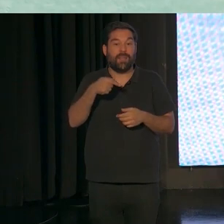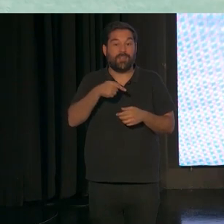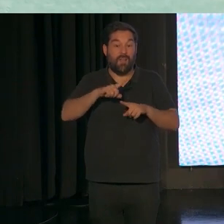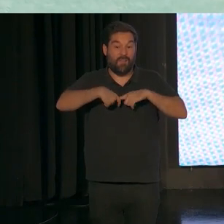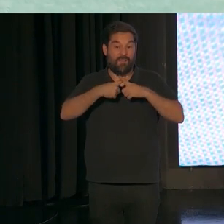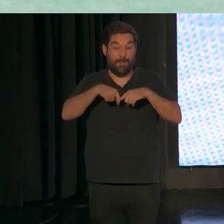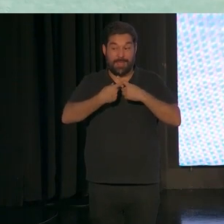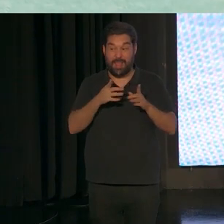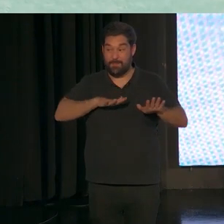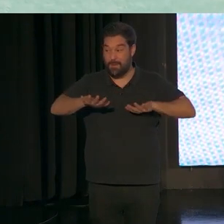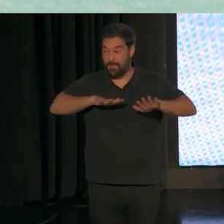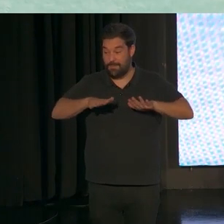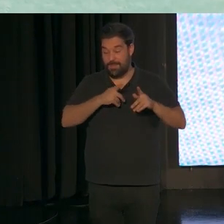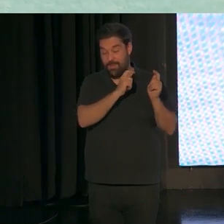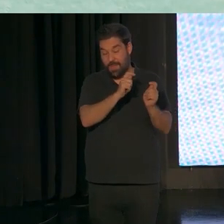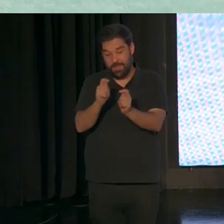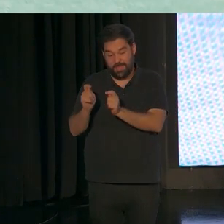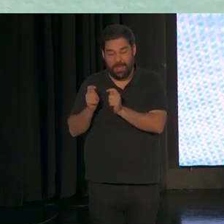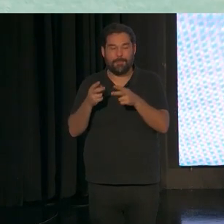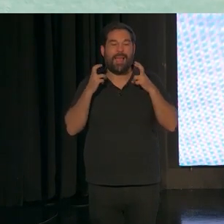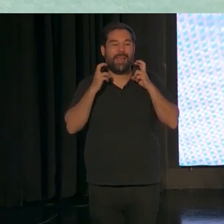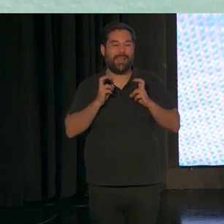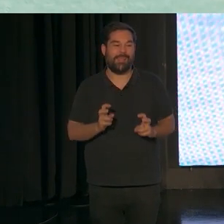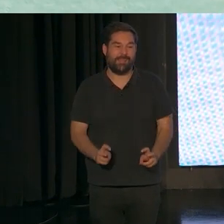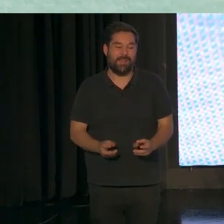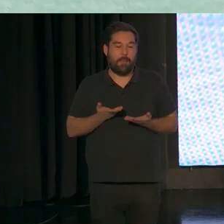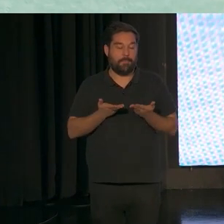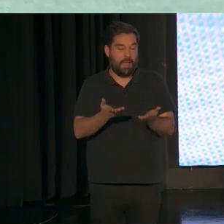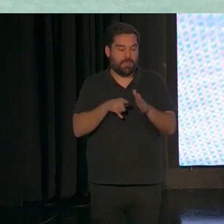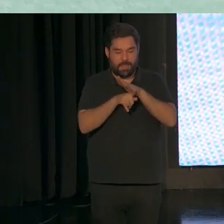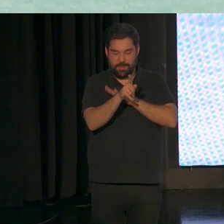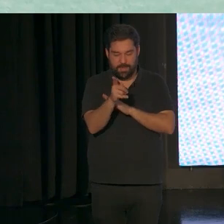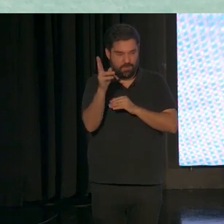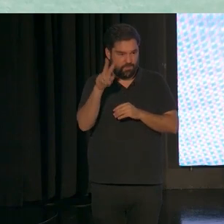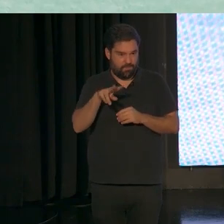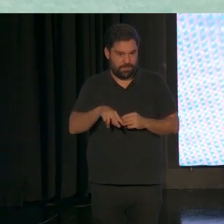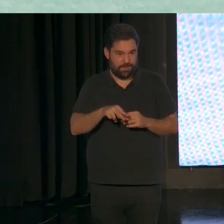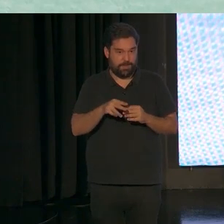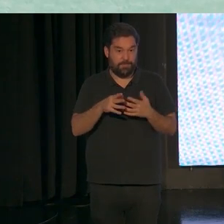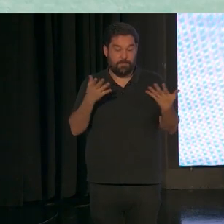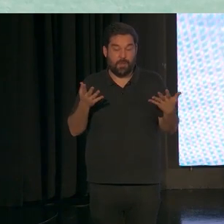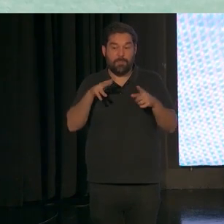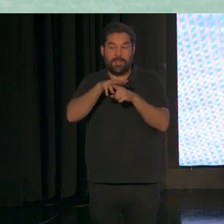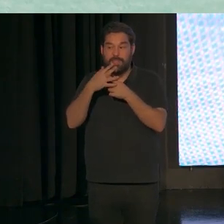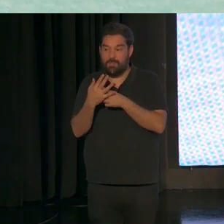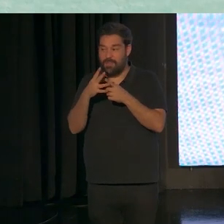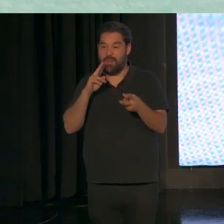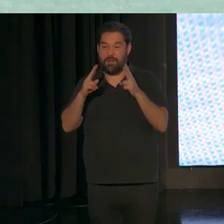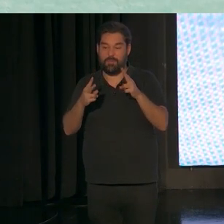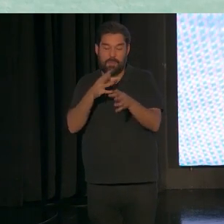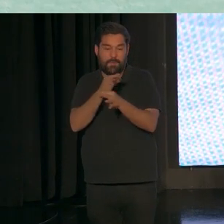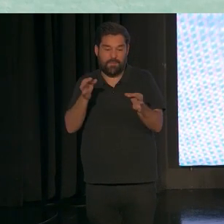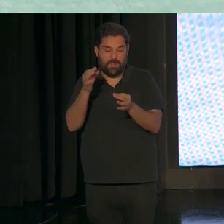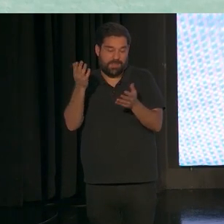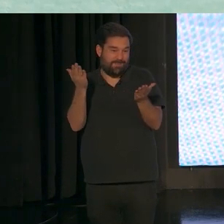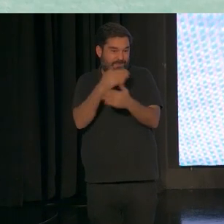las familias y como he dicho anteriormente el estrés no favorece el desarrollo por lo que en esos casos no se estaría dando una respuesta adecuada por